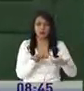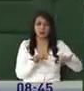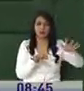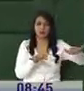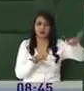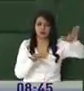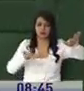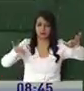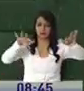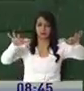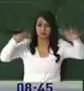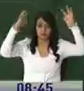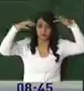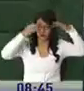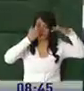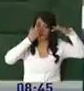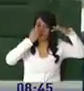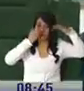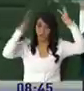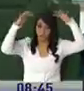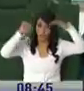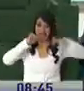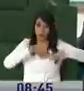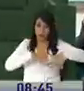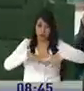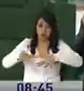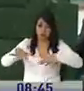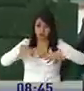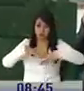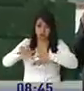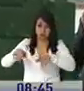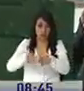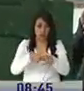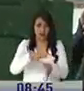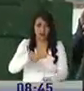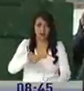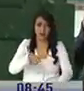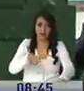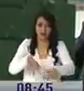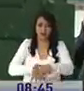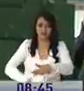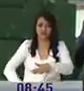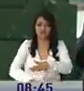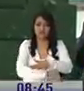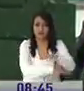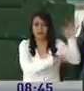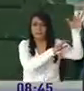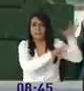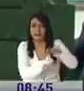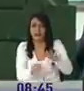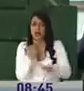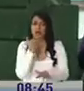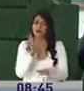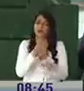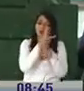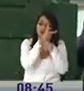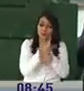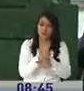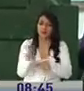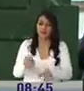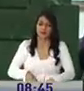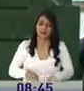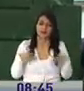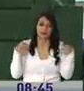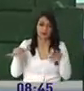causa del de la del agua del agua que justamente como la quebrada pasa por debajo del patio entonces precautelar la integridad de los